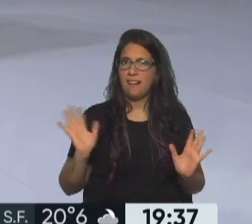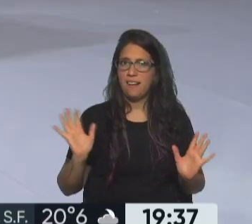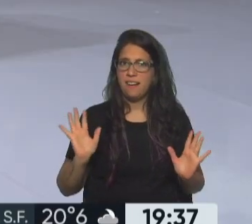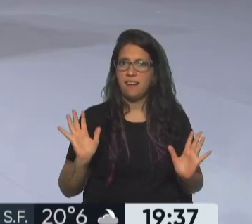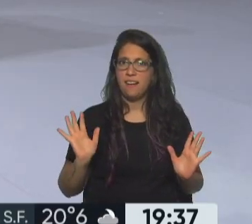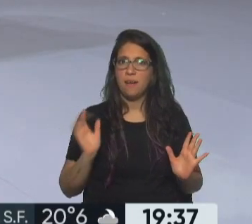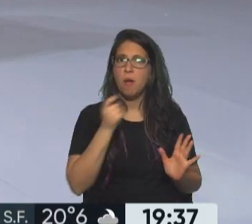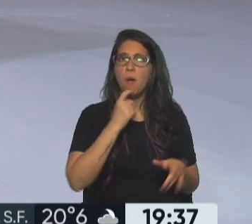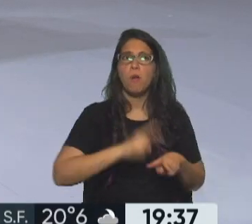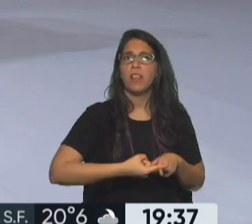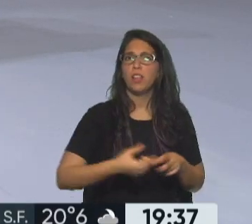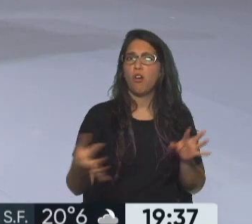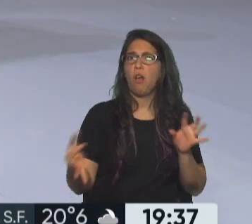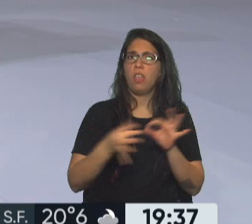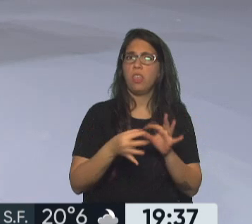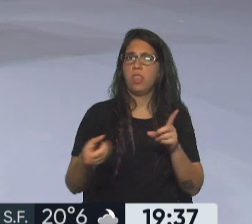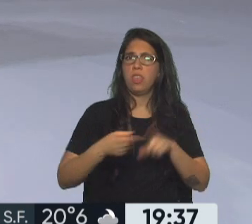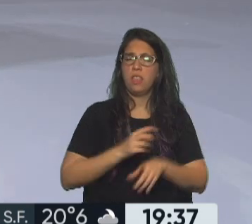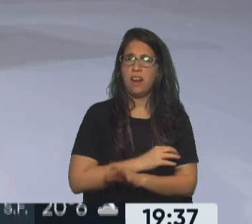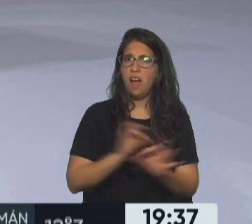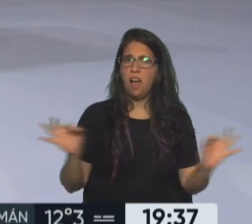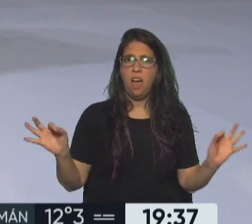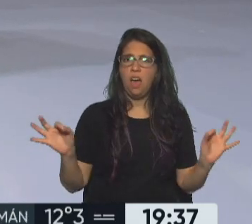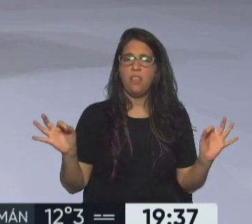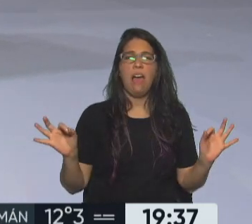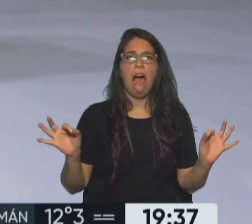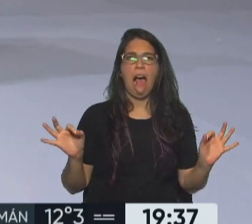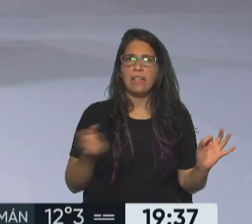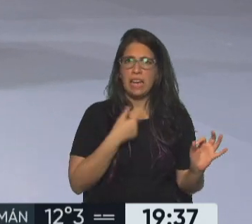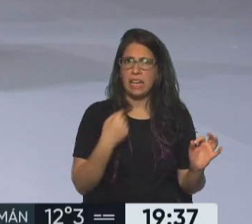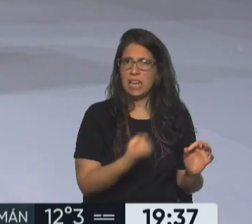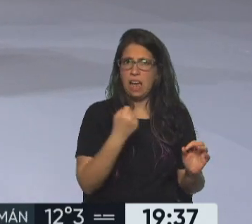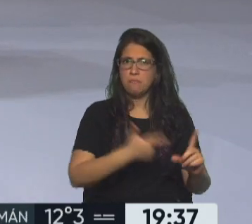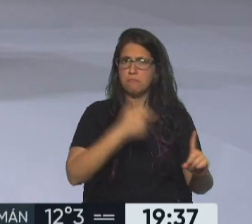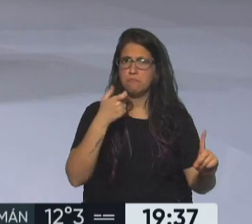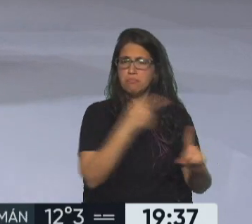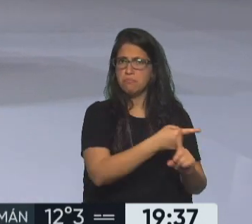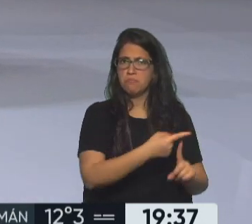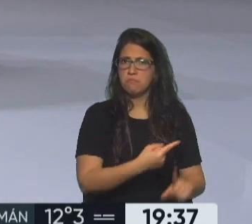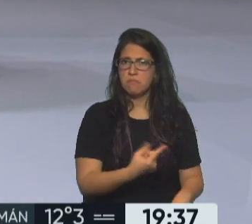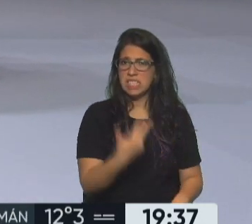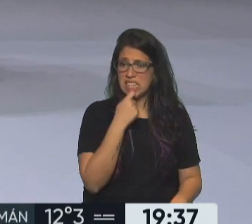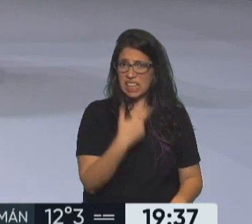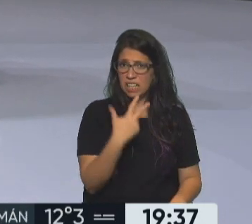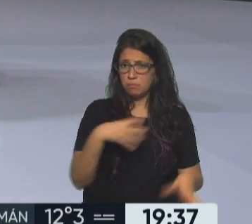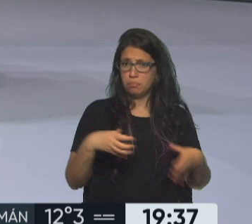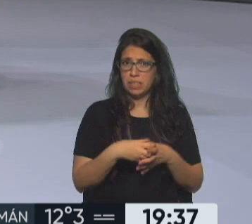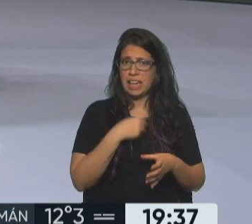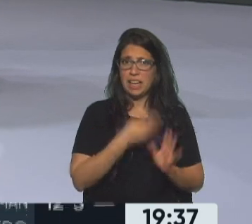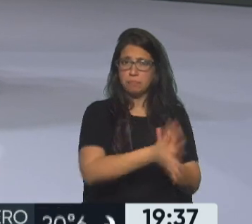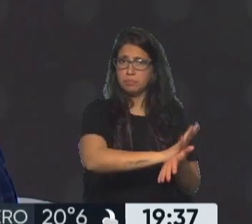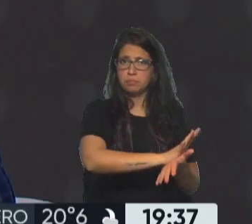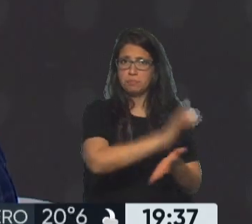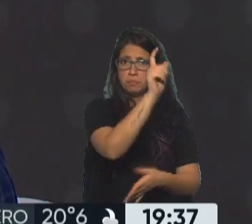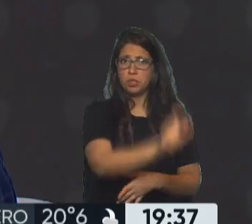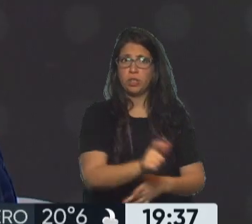ligación política de las que estamos acostumbrados, aunque fueran 3, era una banda que quería eliminar